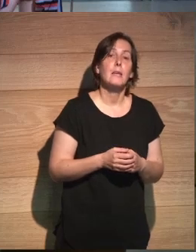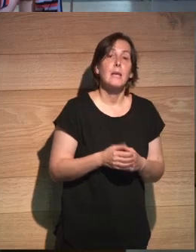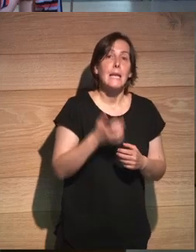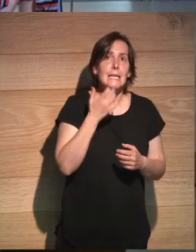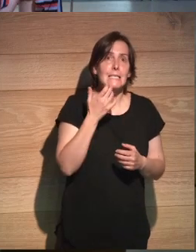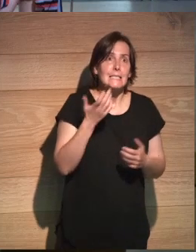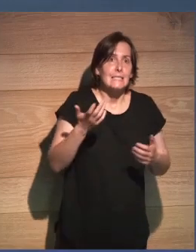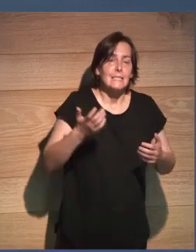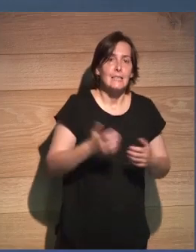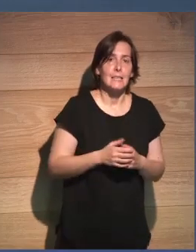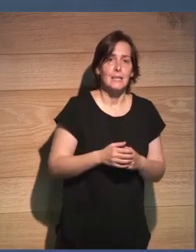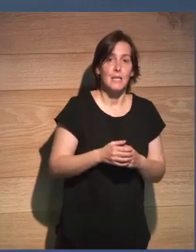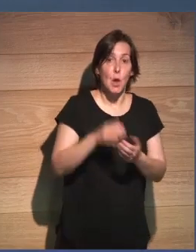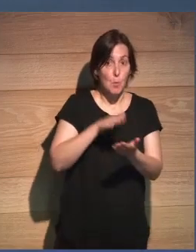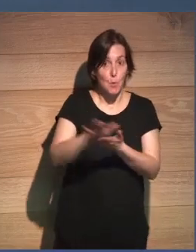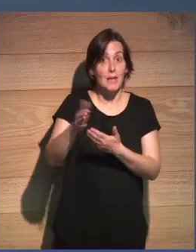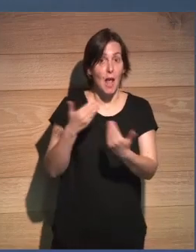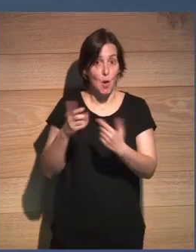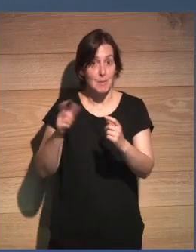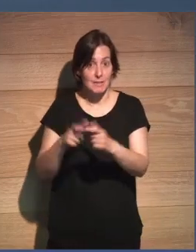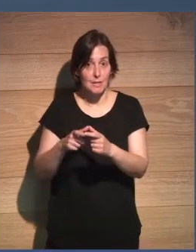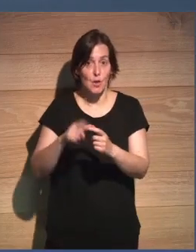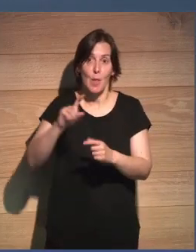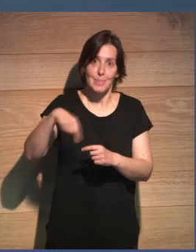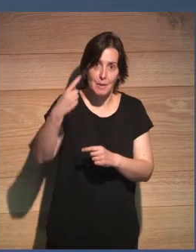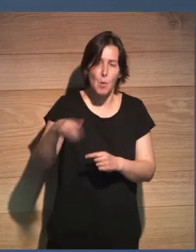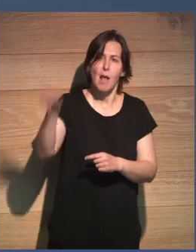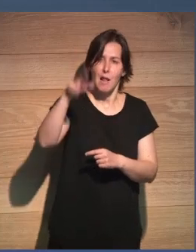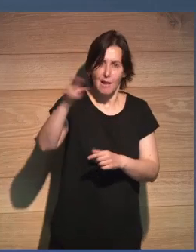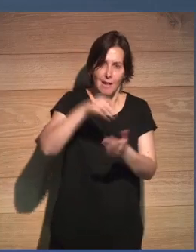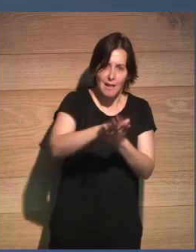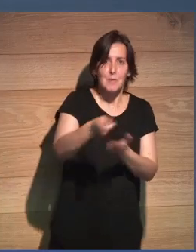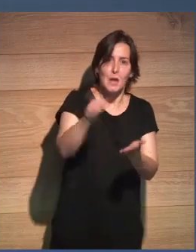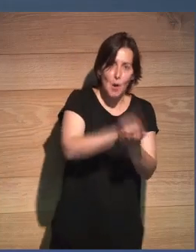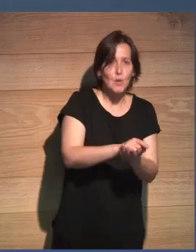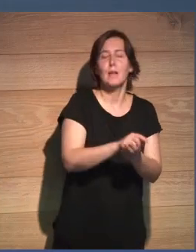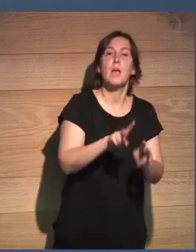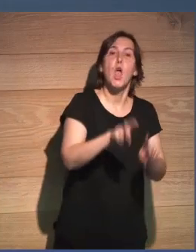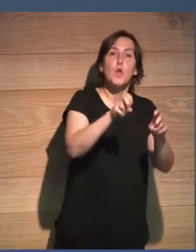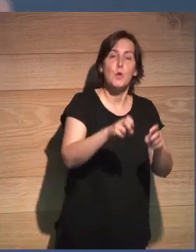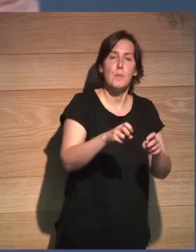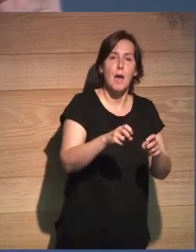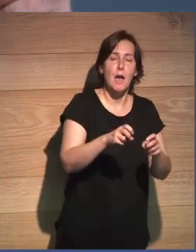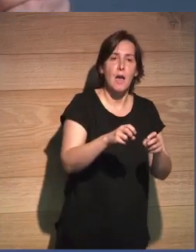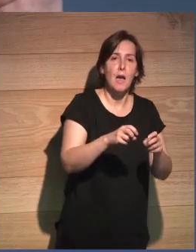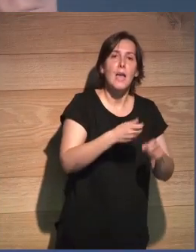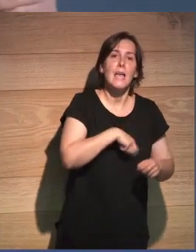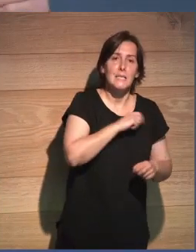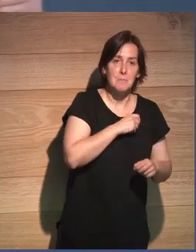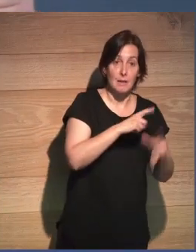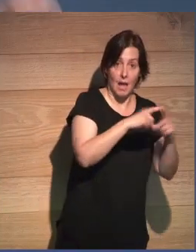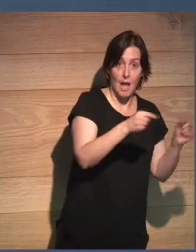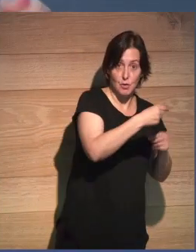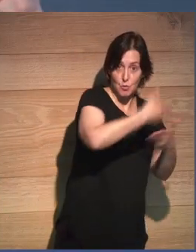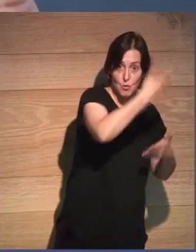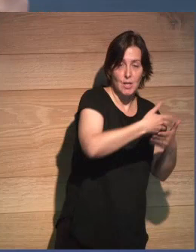si resulta que eso que publica The Conversation luego lo republica la Nueva España de Asturias, o lo publica